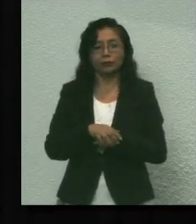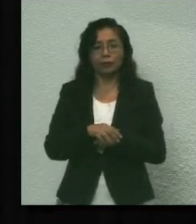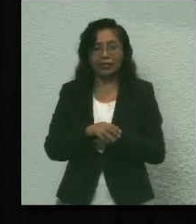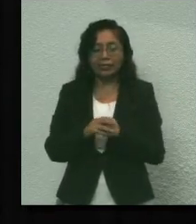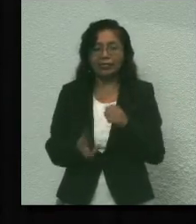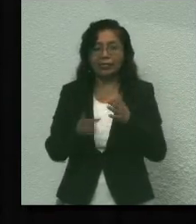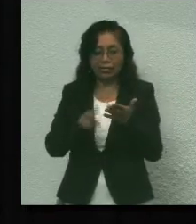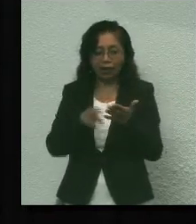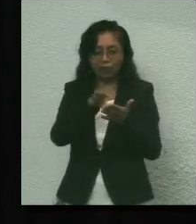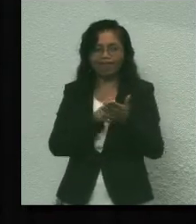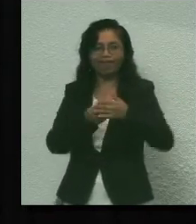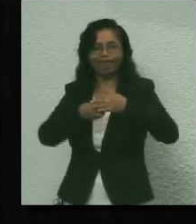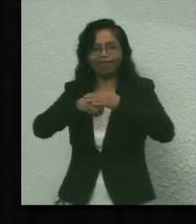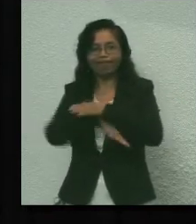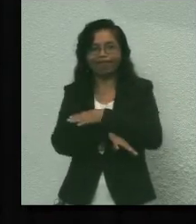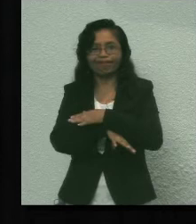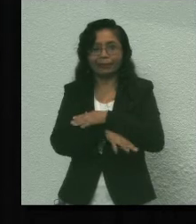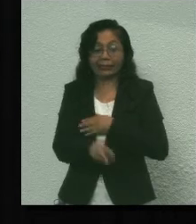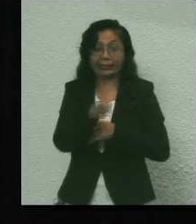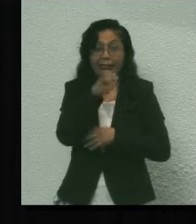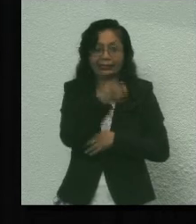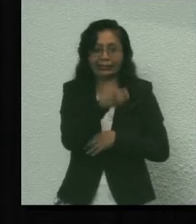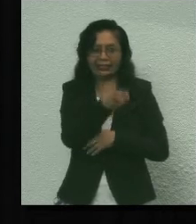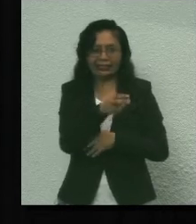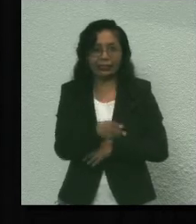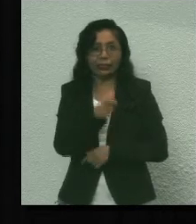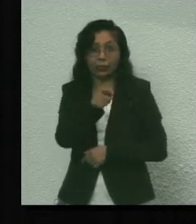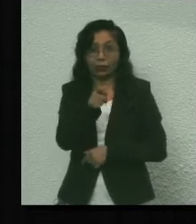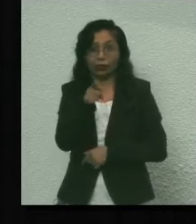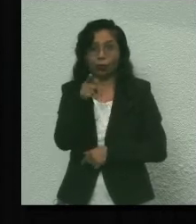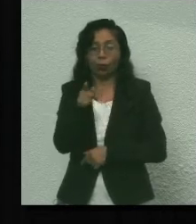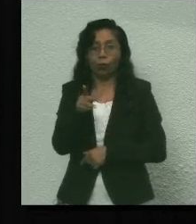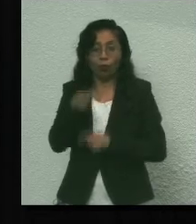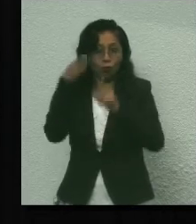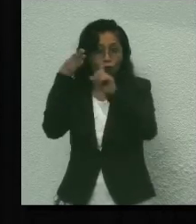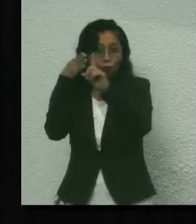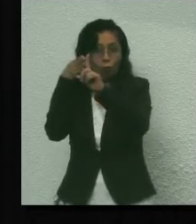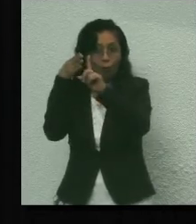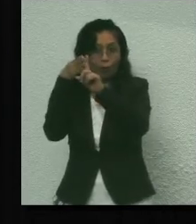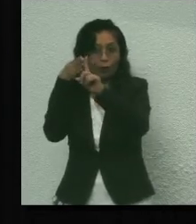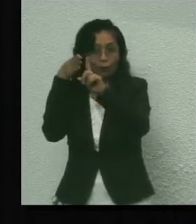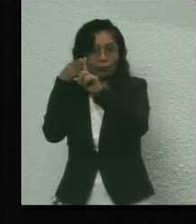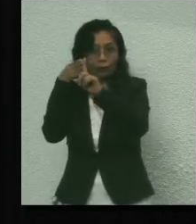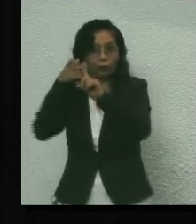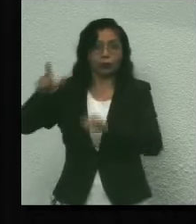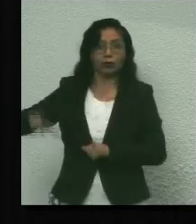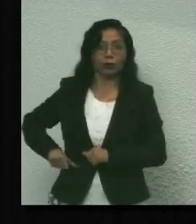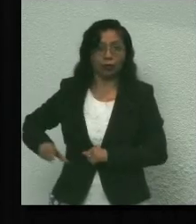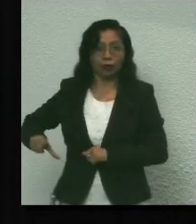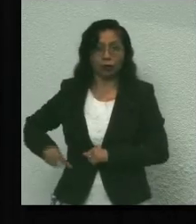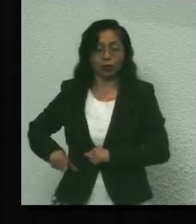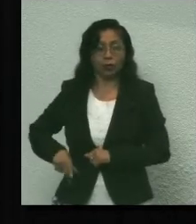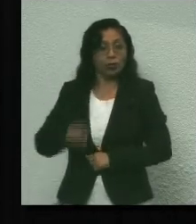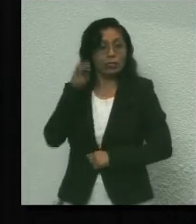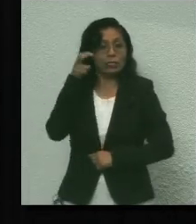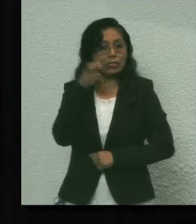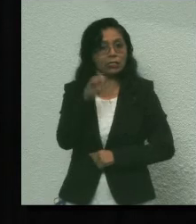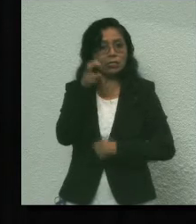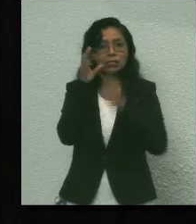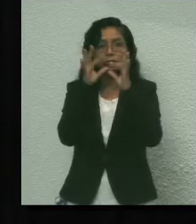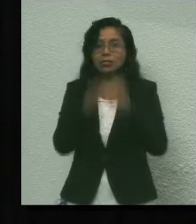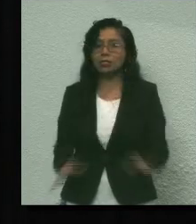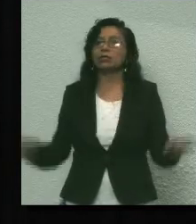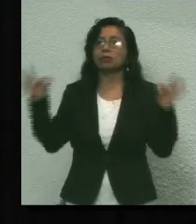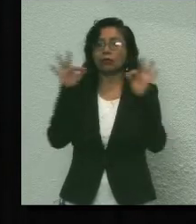corrupción que ha sido un compromiso del gobierno del estado y es la principal lucha del gobierno